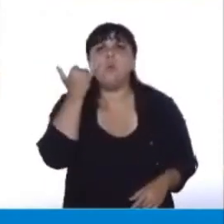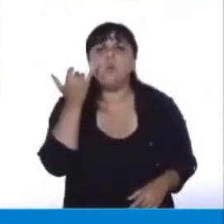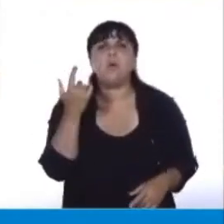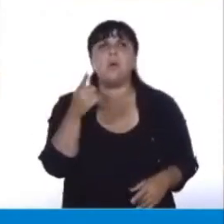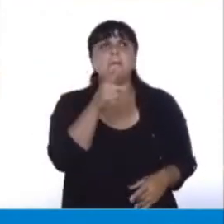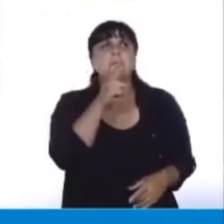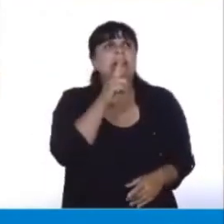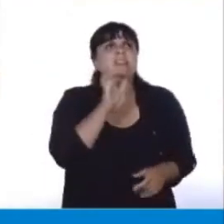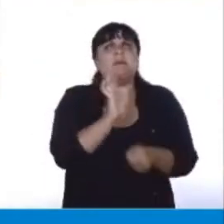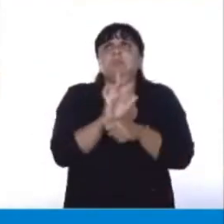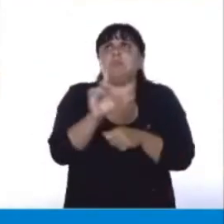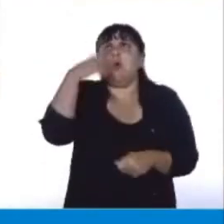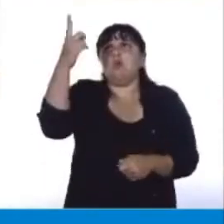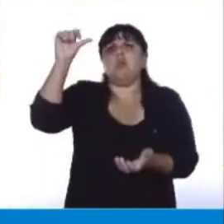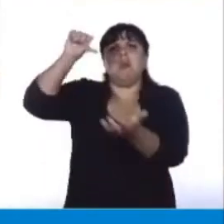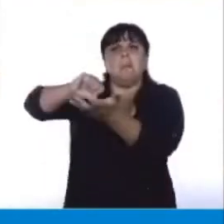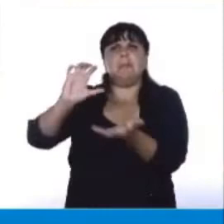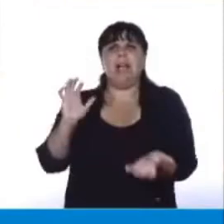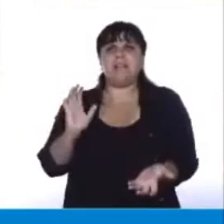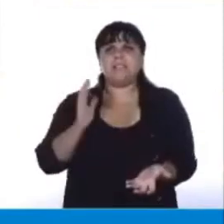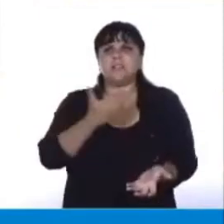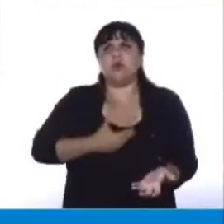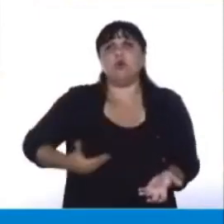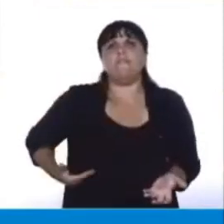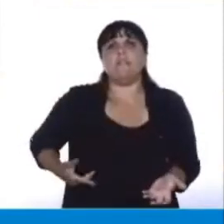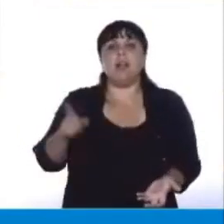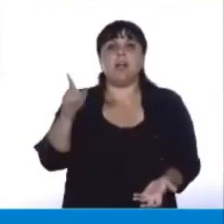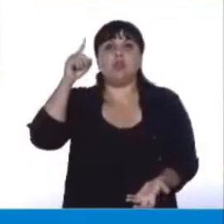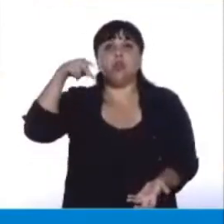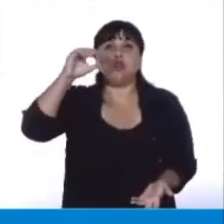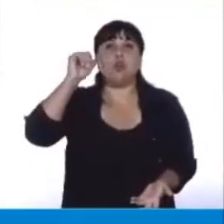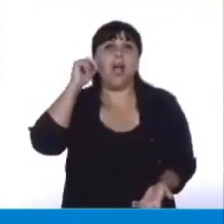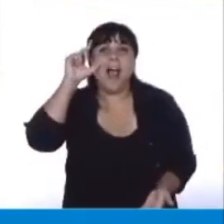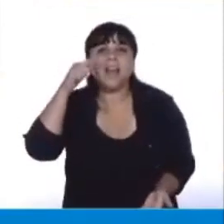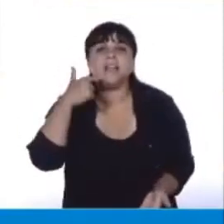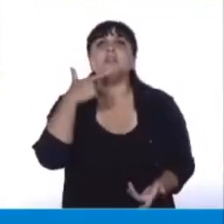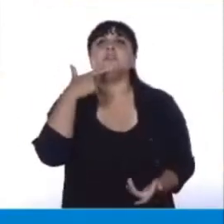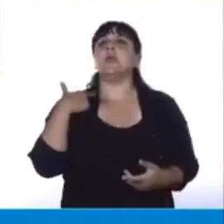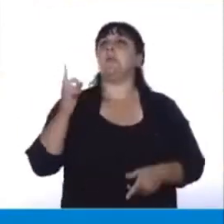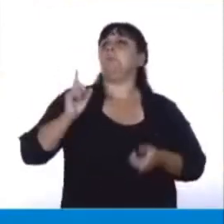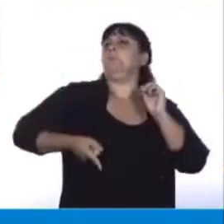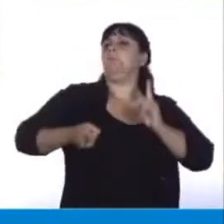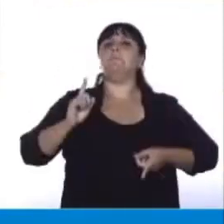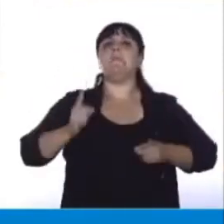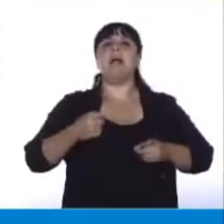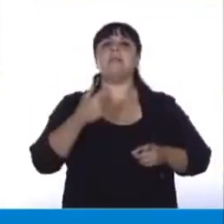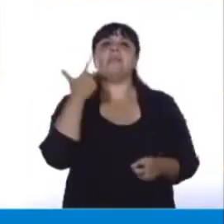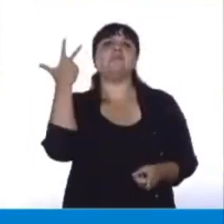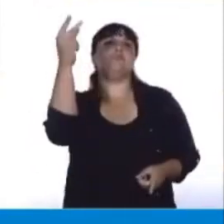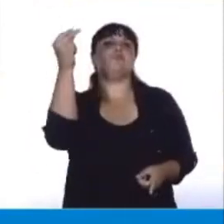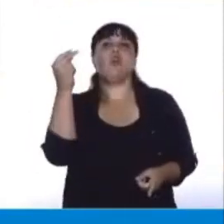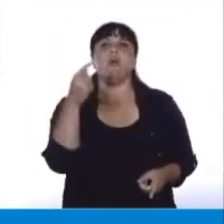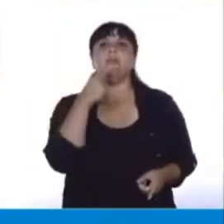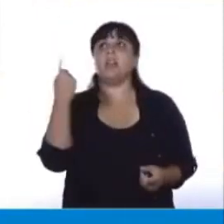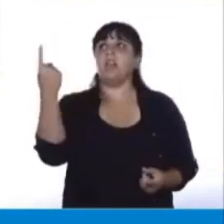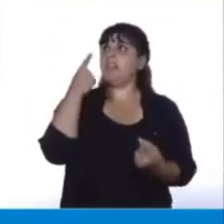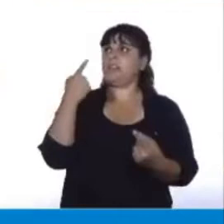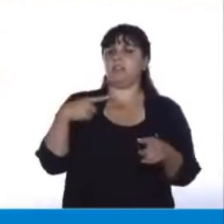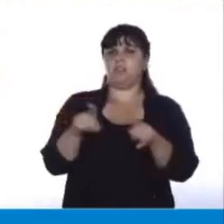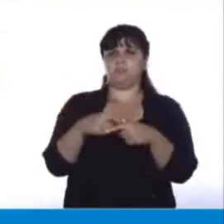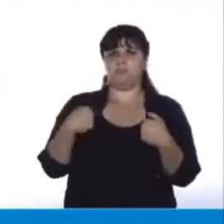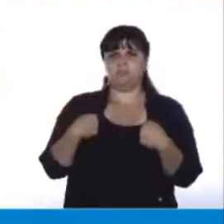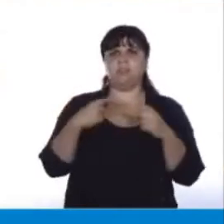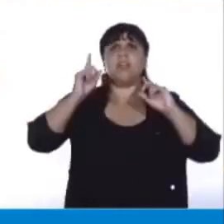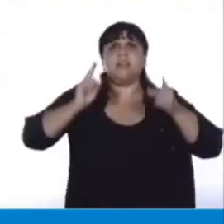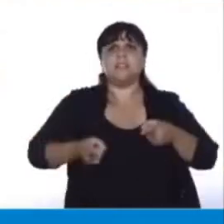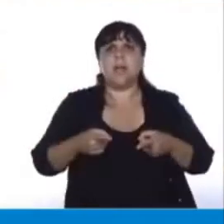país. El gobernador Morales aparentemente se cree emperador y quiere decidir no solo por nosotros, sino sobre